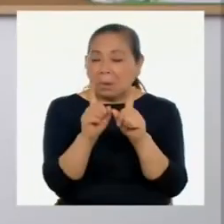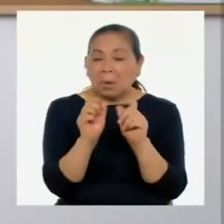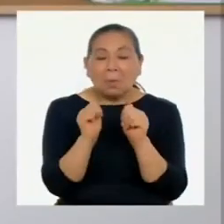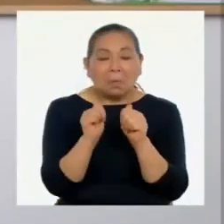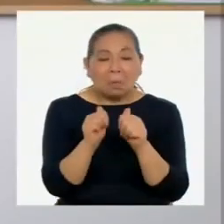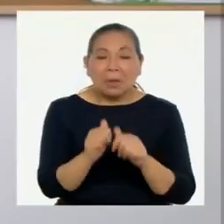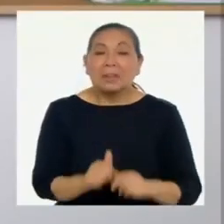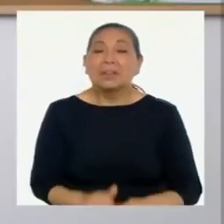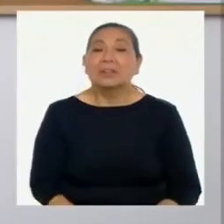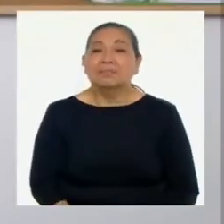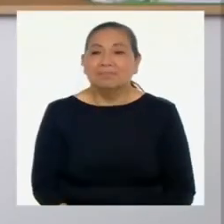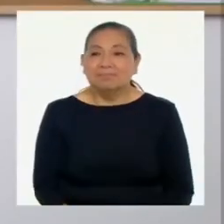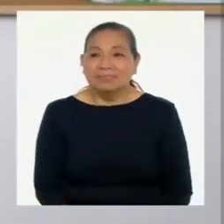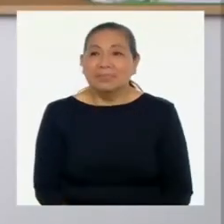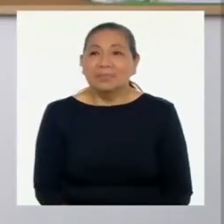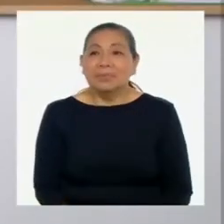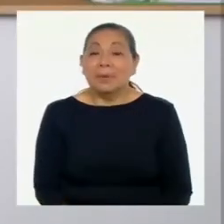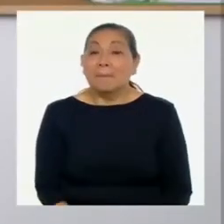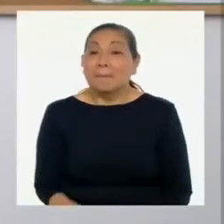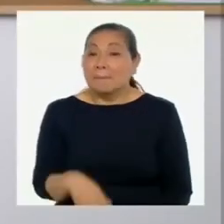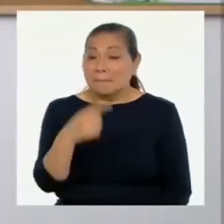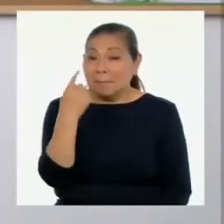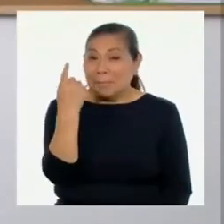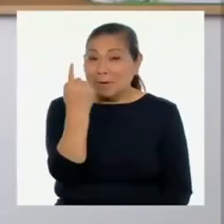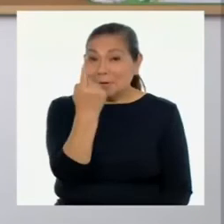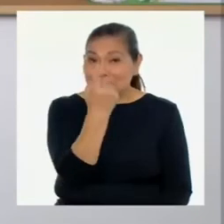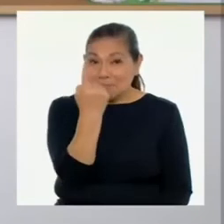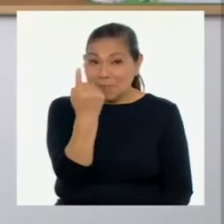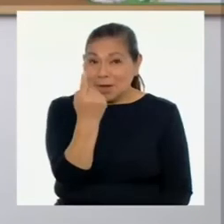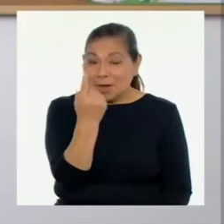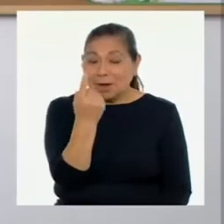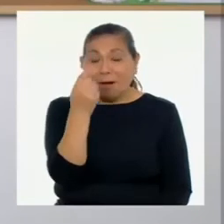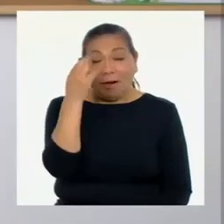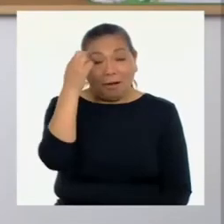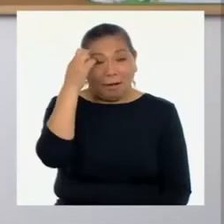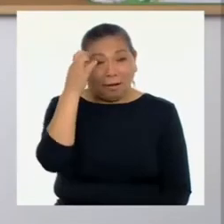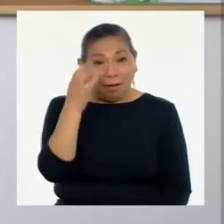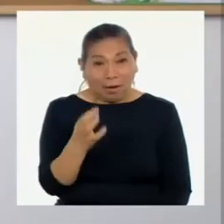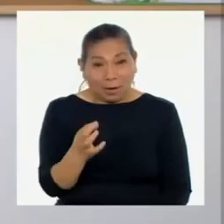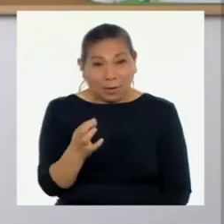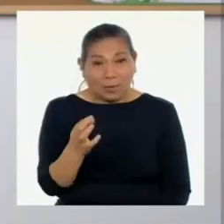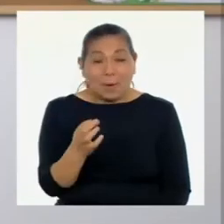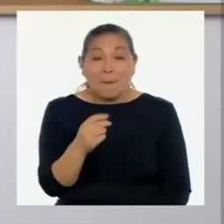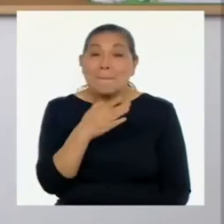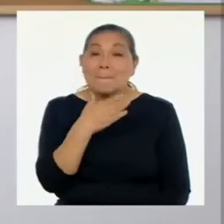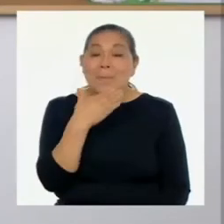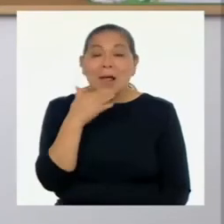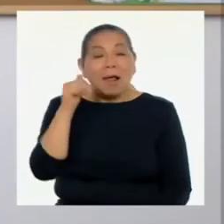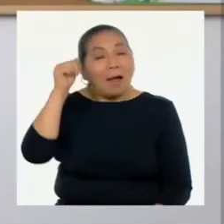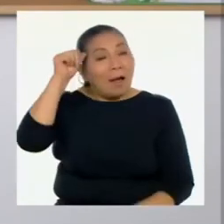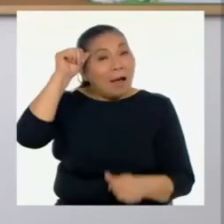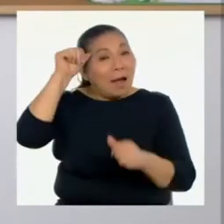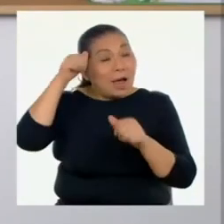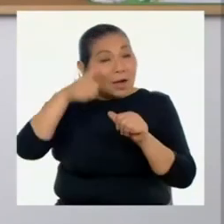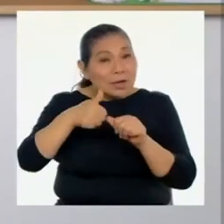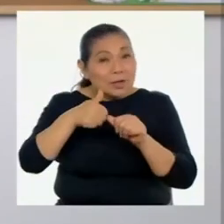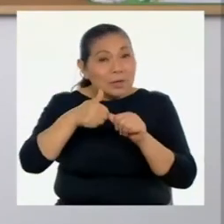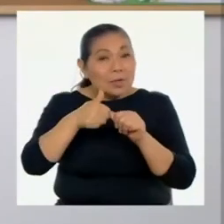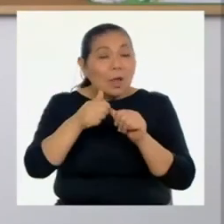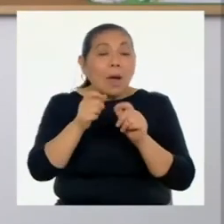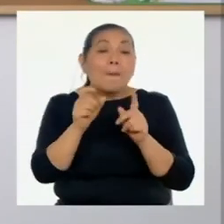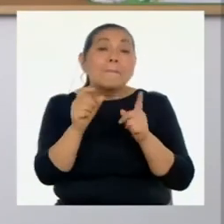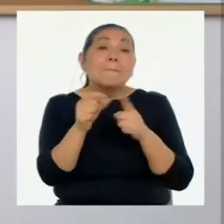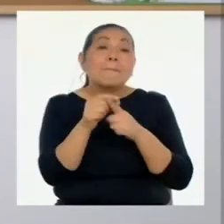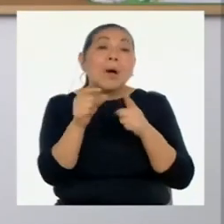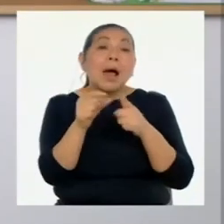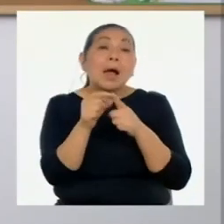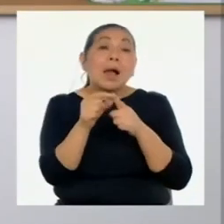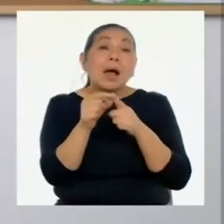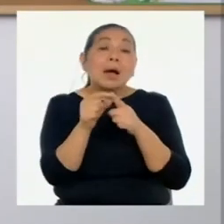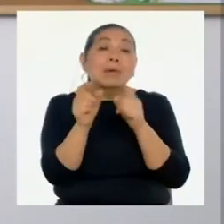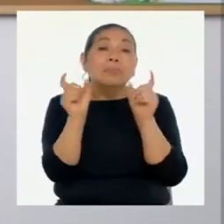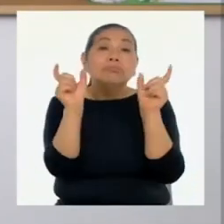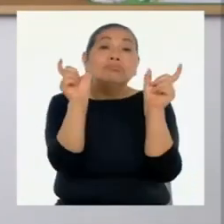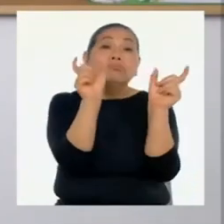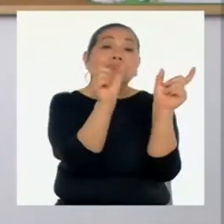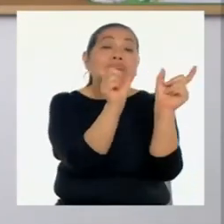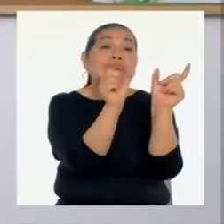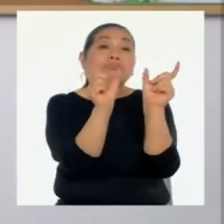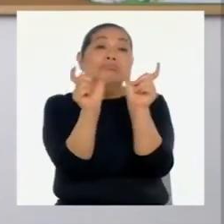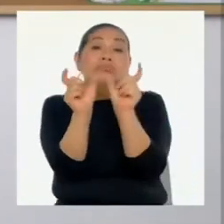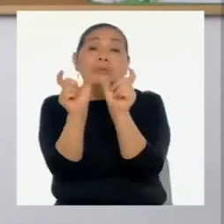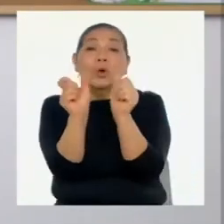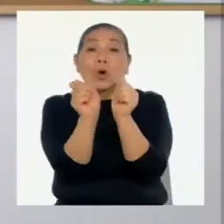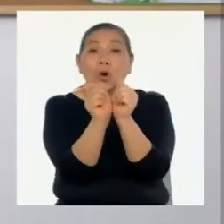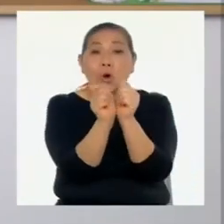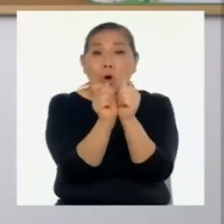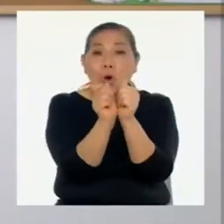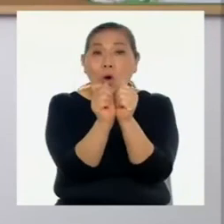Buenísima pregunta, Cielo. En primer lugar, creo que sería conveniente recordar que la coherencia y la cohesión